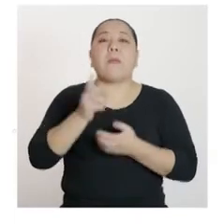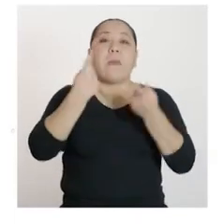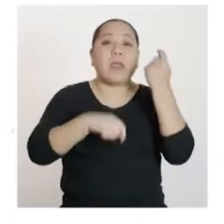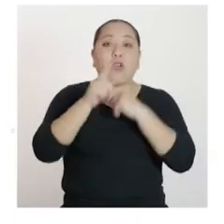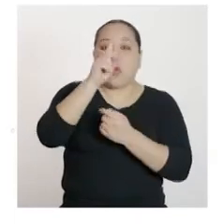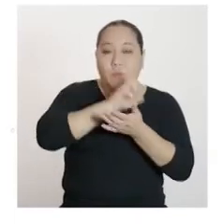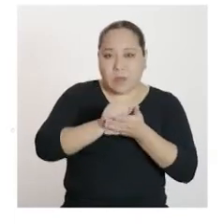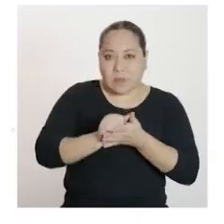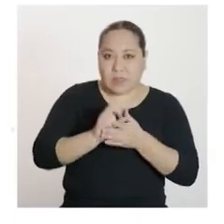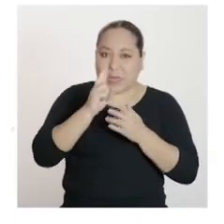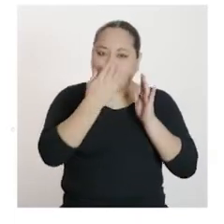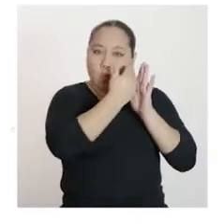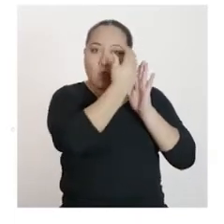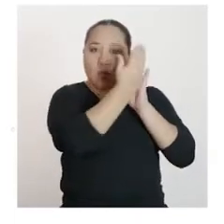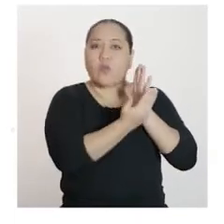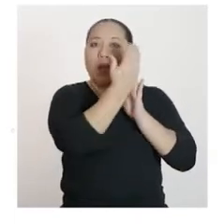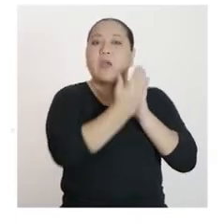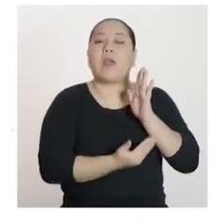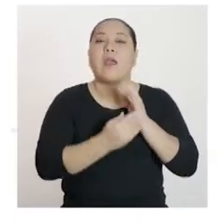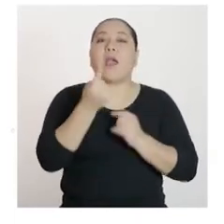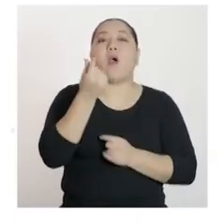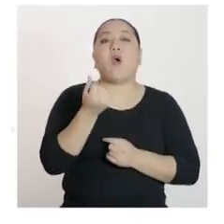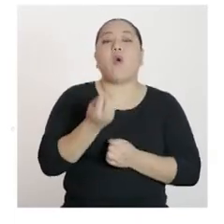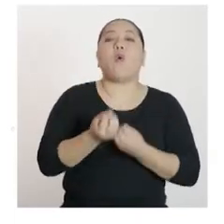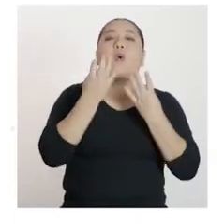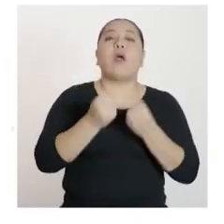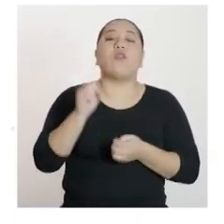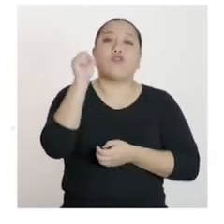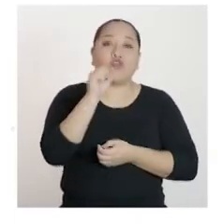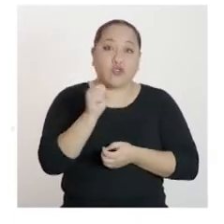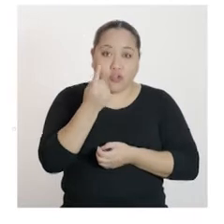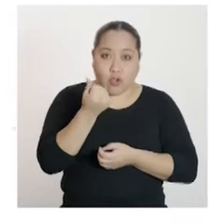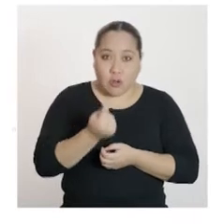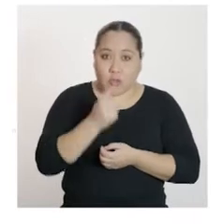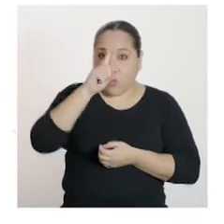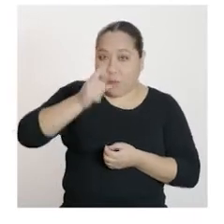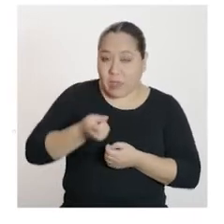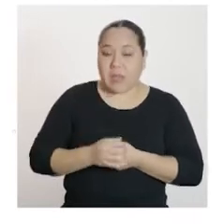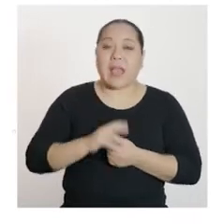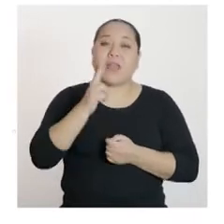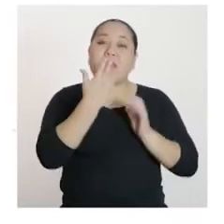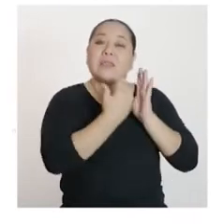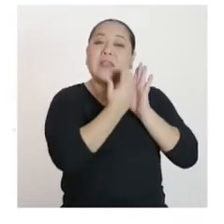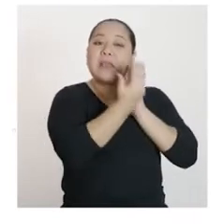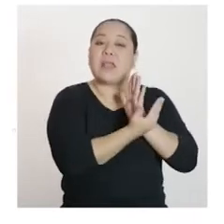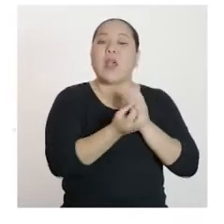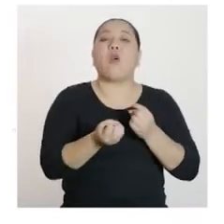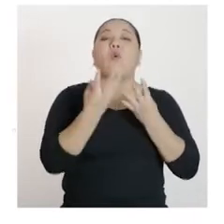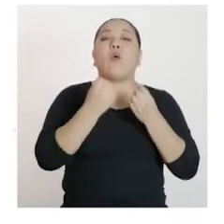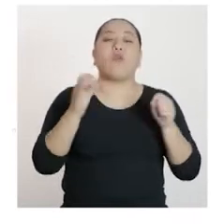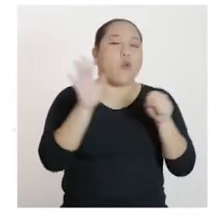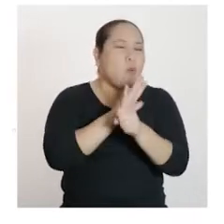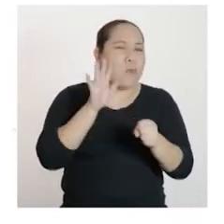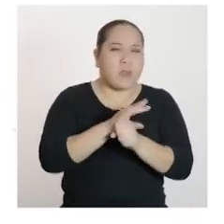En la segunda columna ubicamos el precio en soles por millar y en la tercera columna el ingreso total en